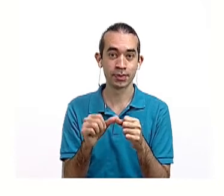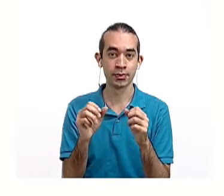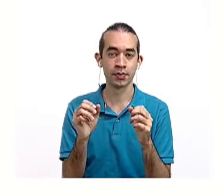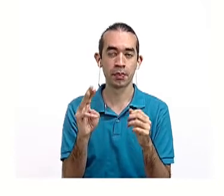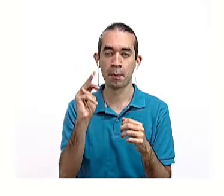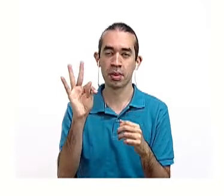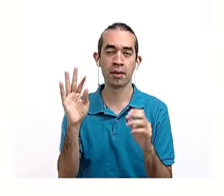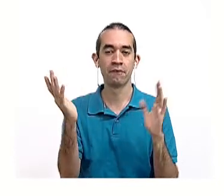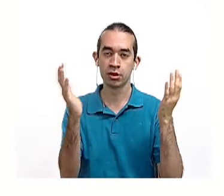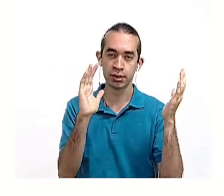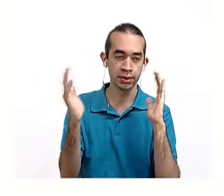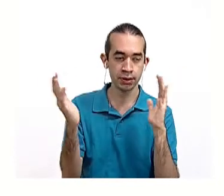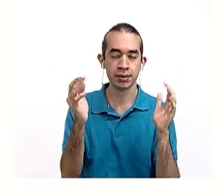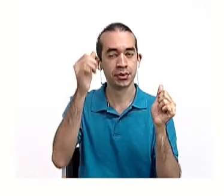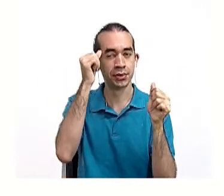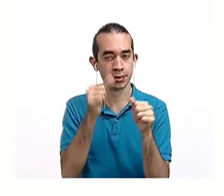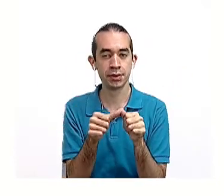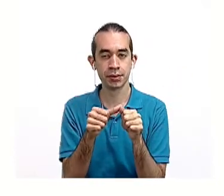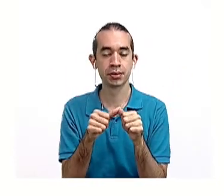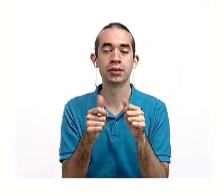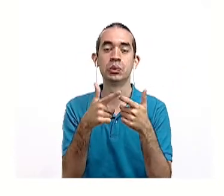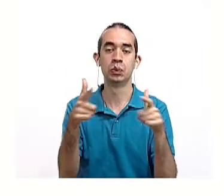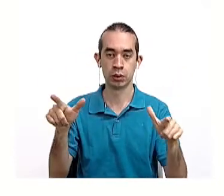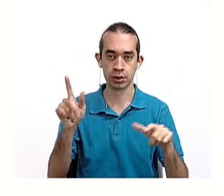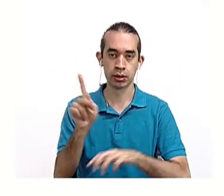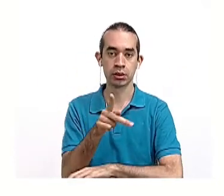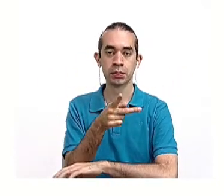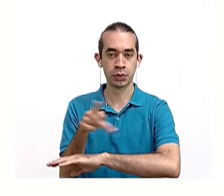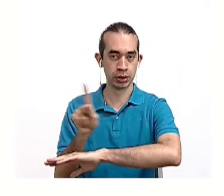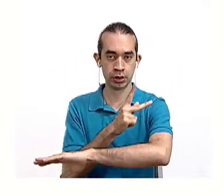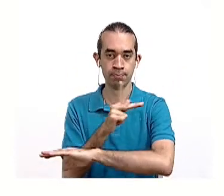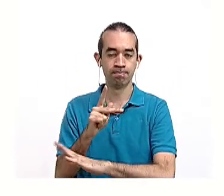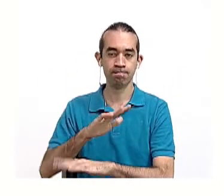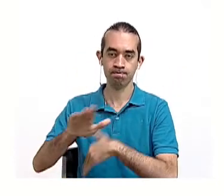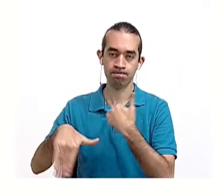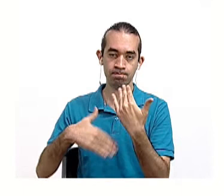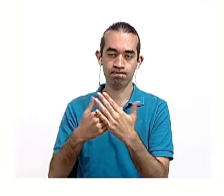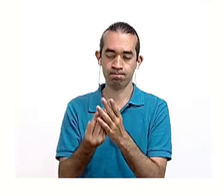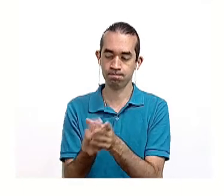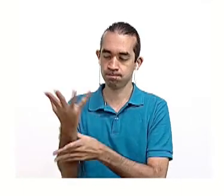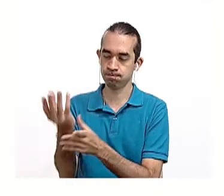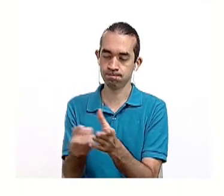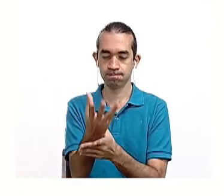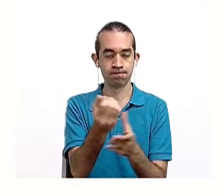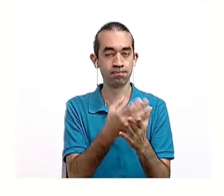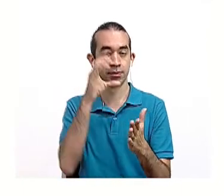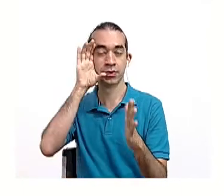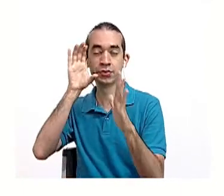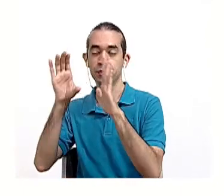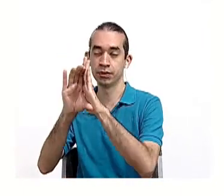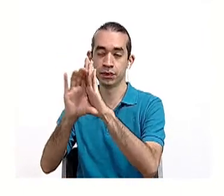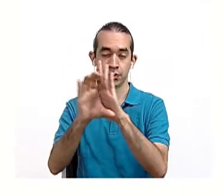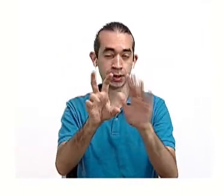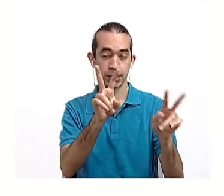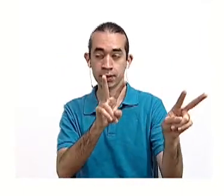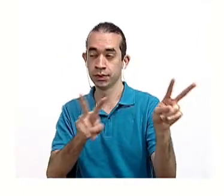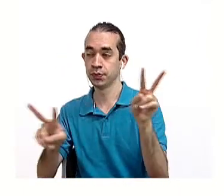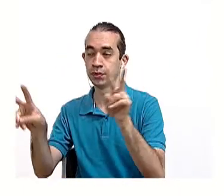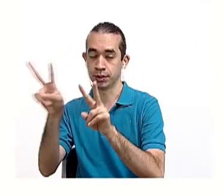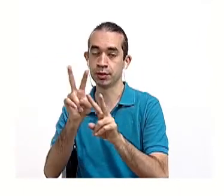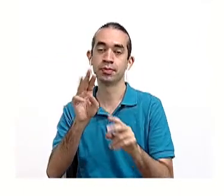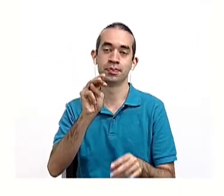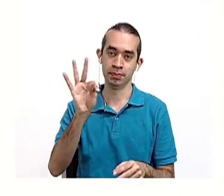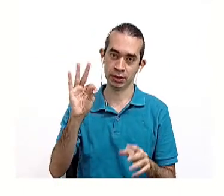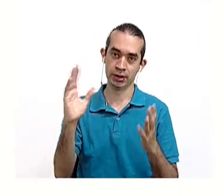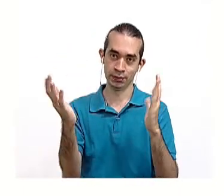metáforas. A través del lenguaje poético se evoca toda una serie de imágenes visuales. Sí, las